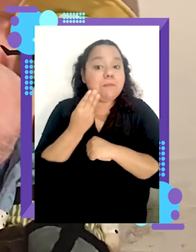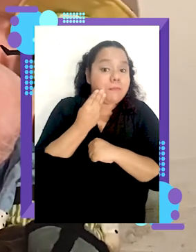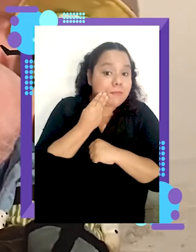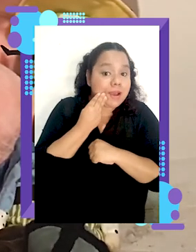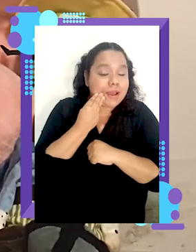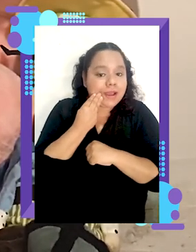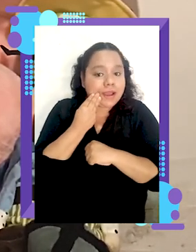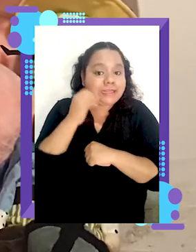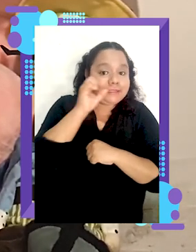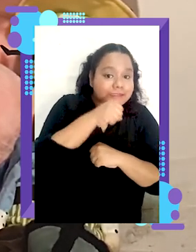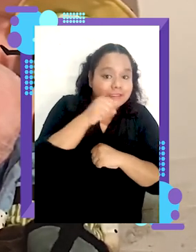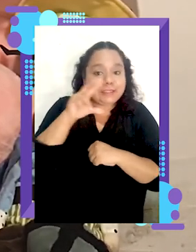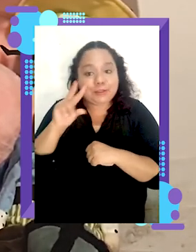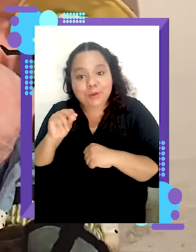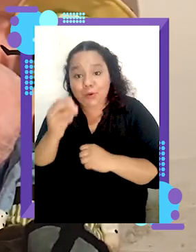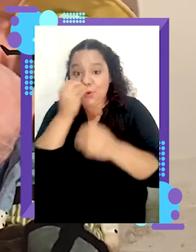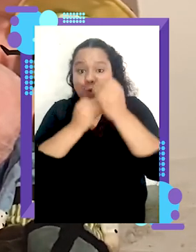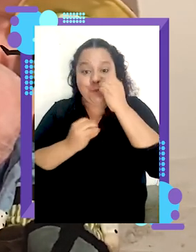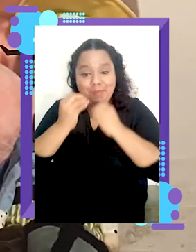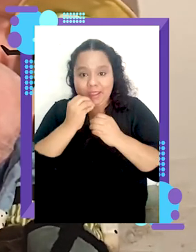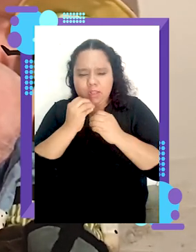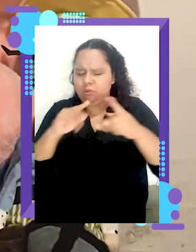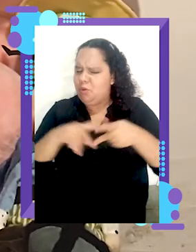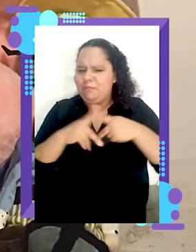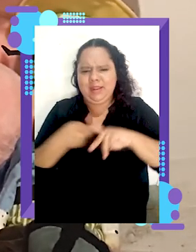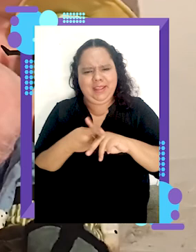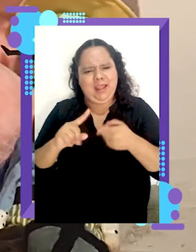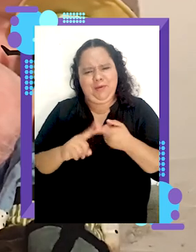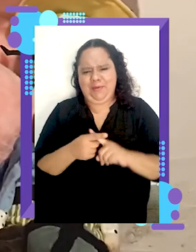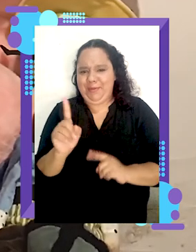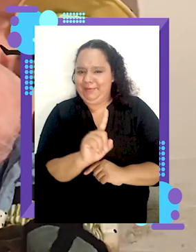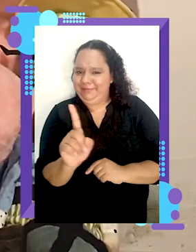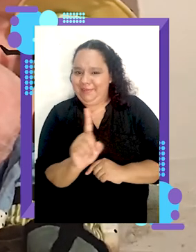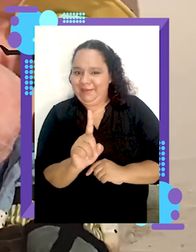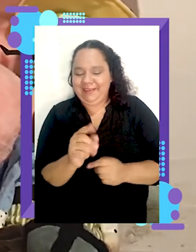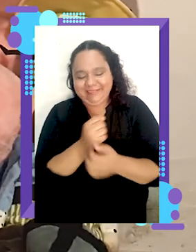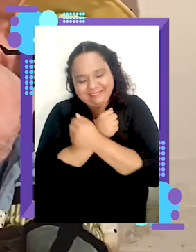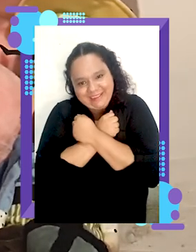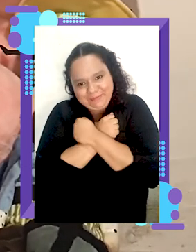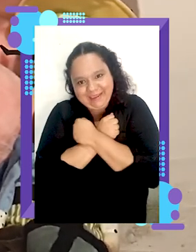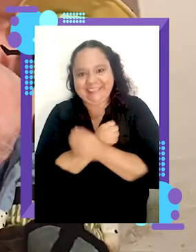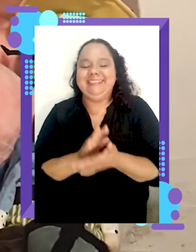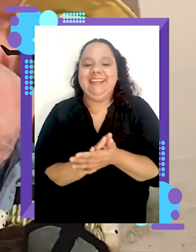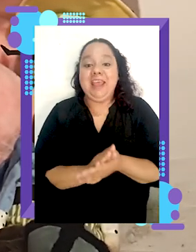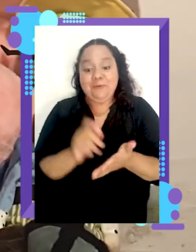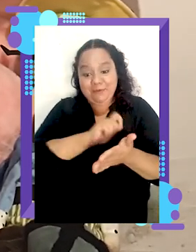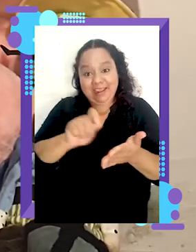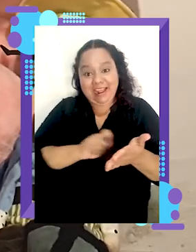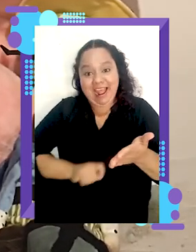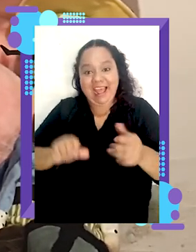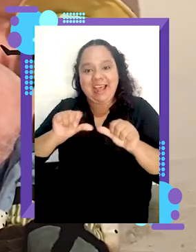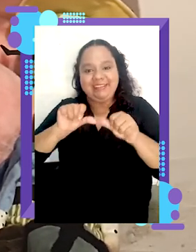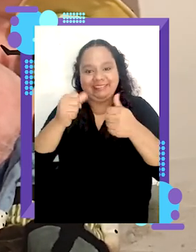o preguntarle a mamá si podemos comer algo y no pelearnos con nuestros amigos. Este cuento fue escrito